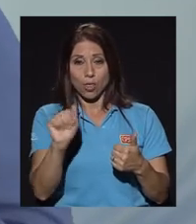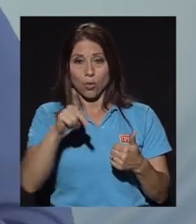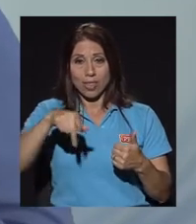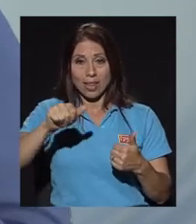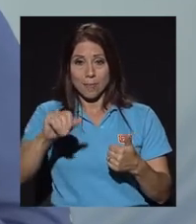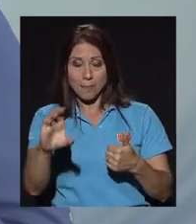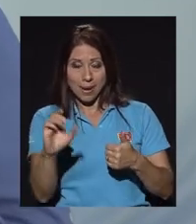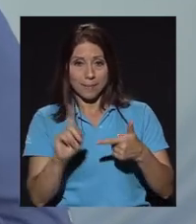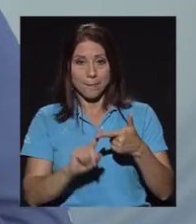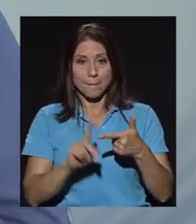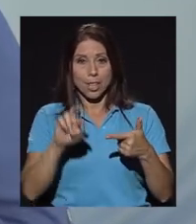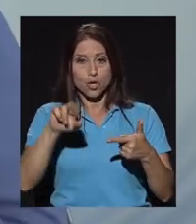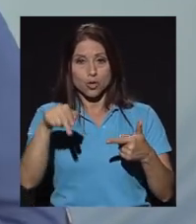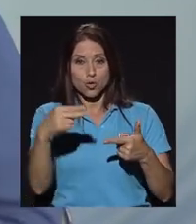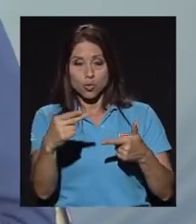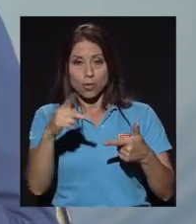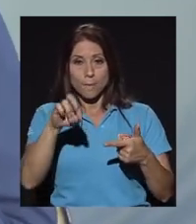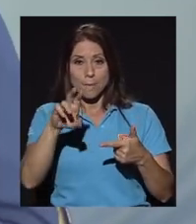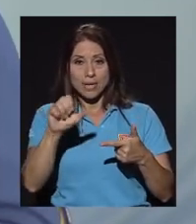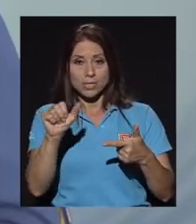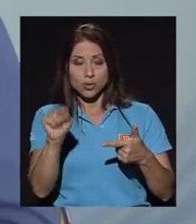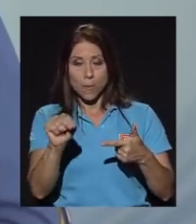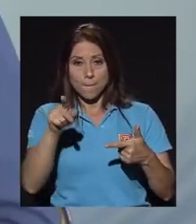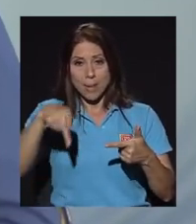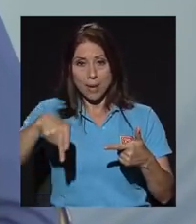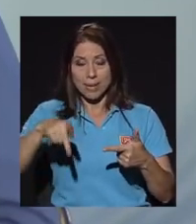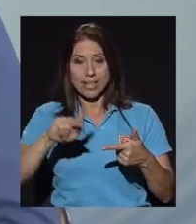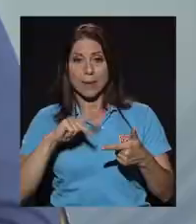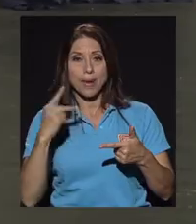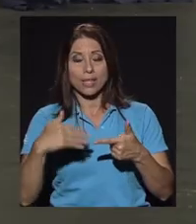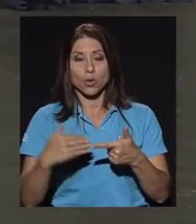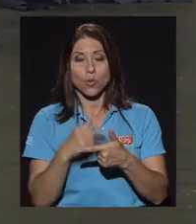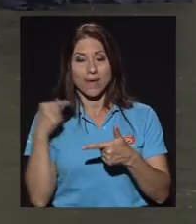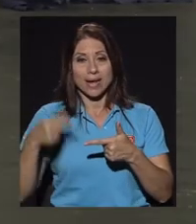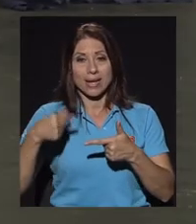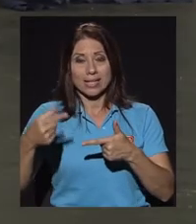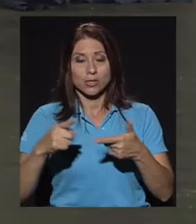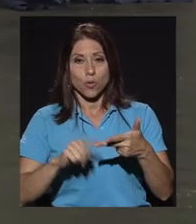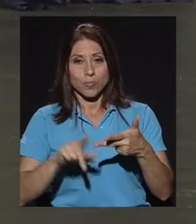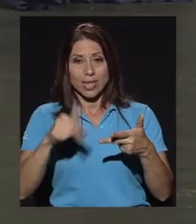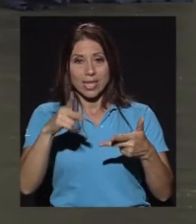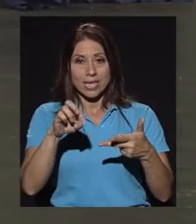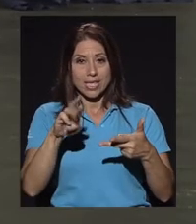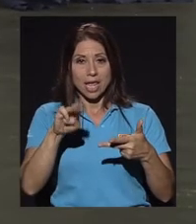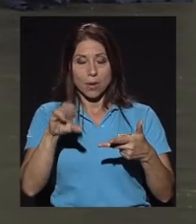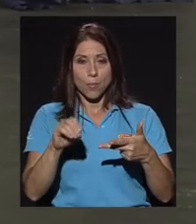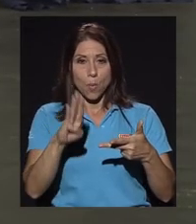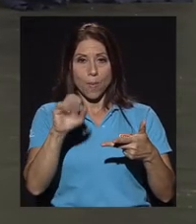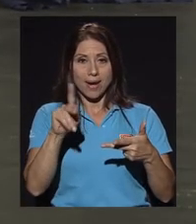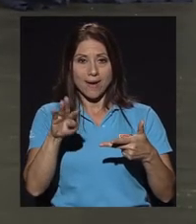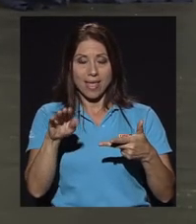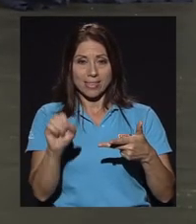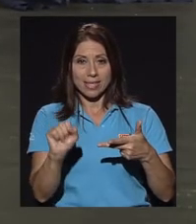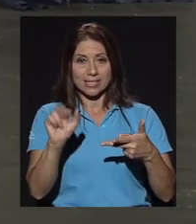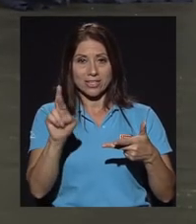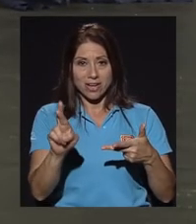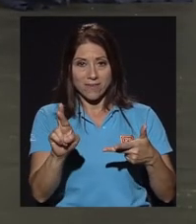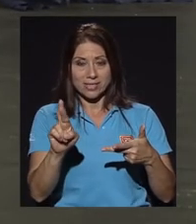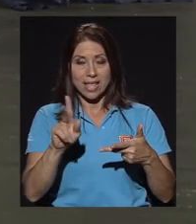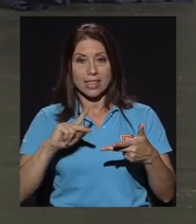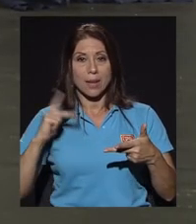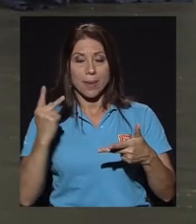Acción Ciudadana, a doña Ruth Pearson Palmer del Partido Nueva Generación, a don Guillermo Barrantes Rivas del